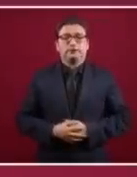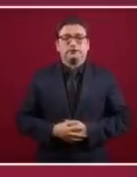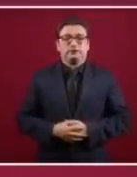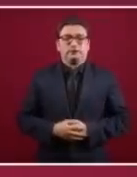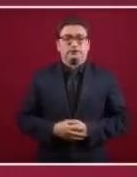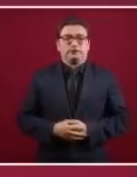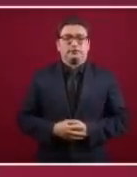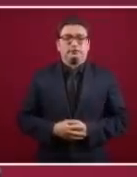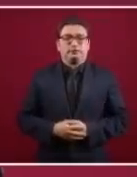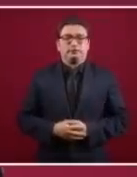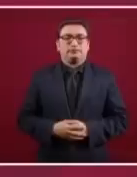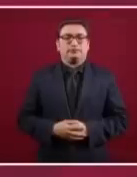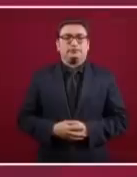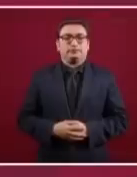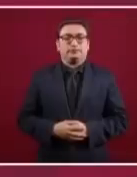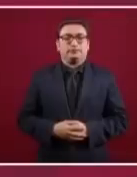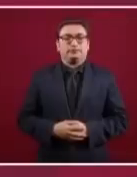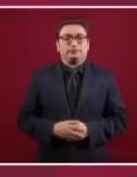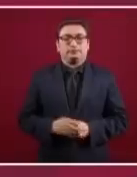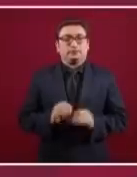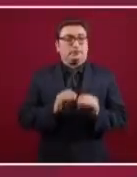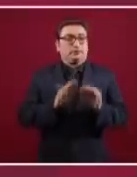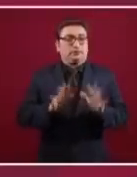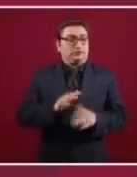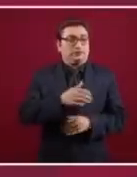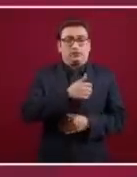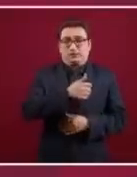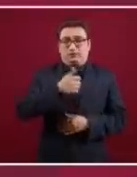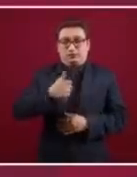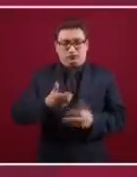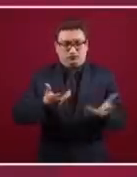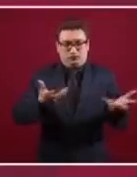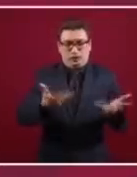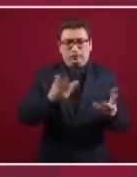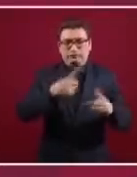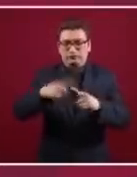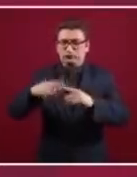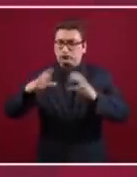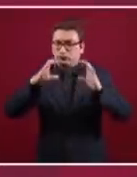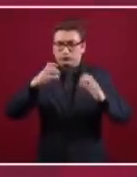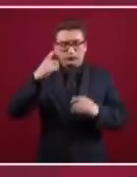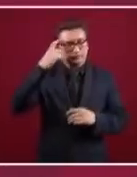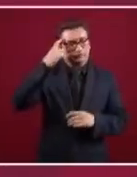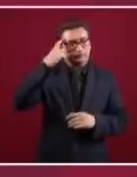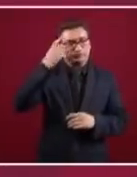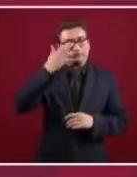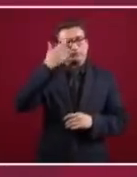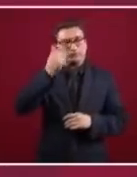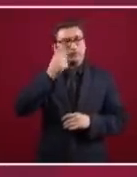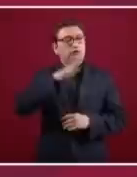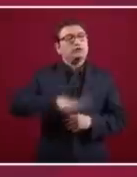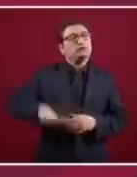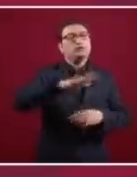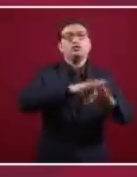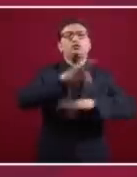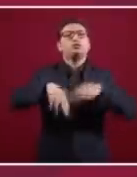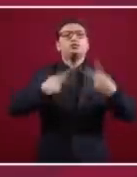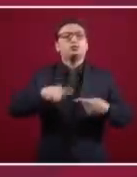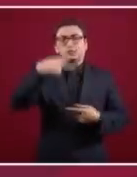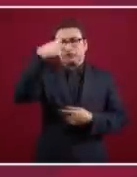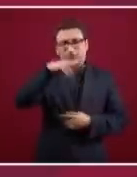y actuar de manera racional y con respecto a los ciudadanos